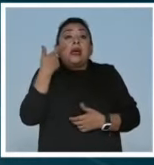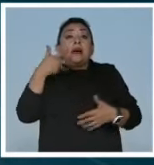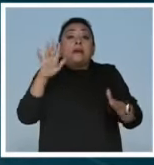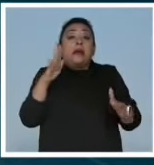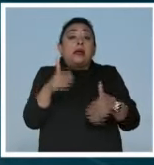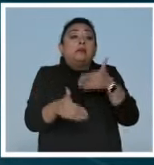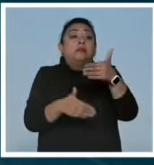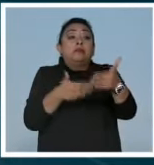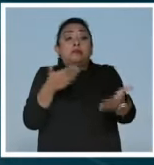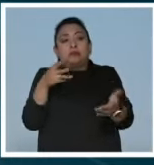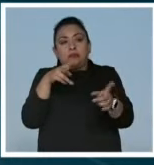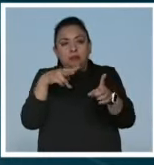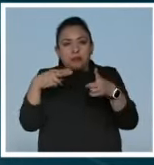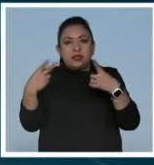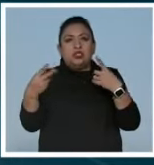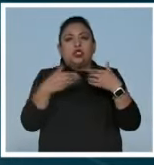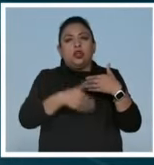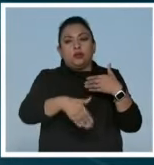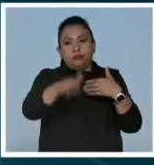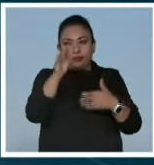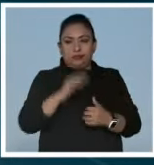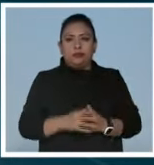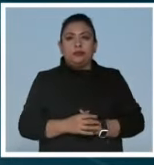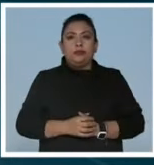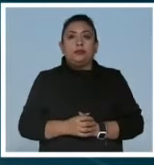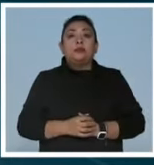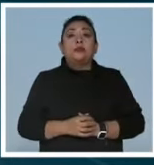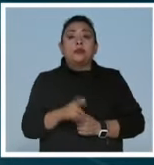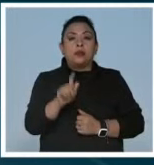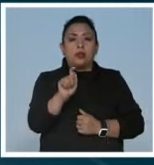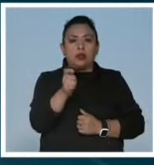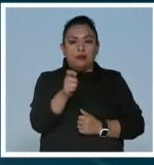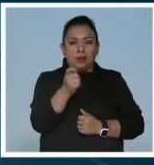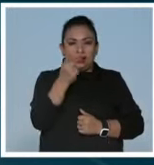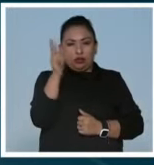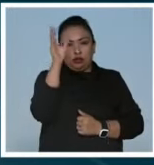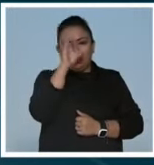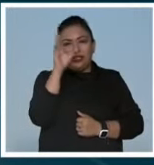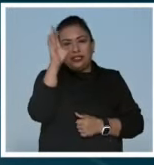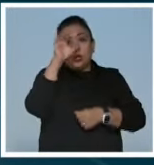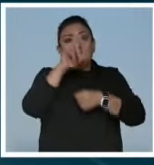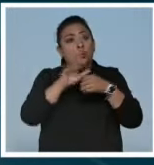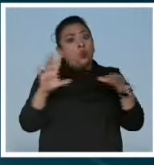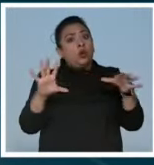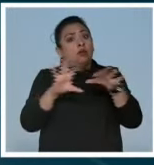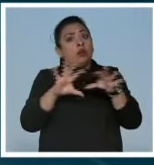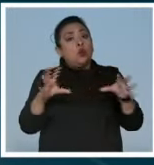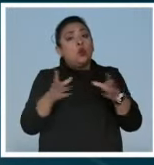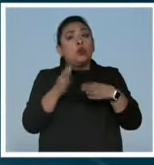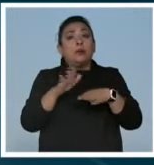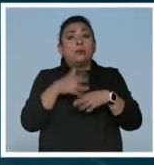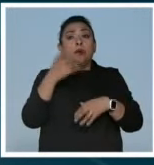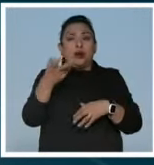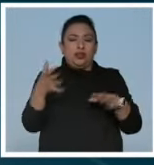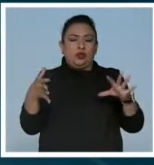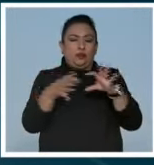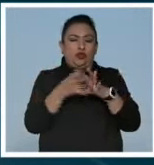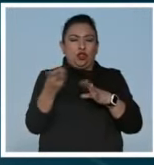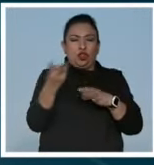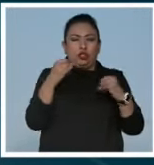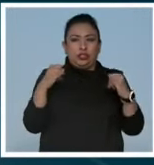dónde llegamos con una visión de largo plazo. Para Canal 22, la ciencia y la cultura van de la mano. Es por esto que la unión entre